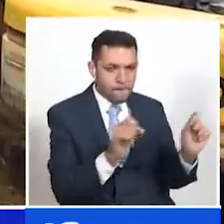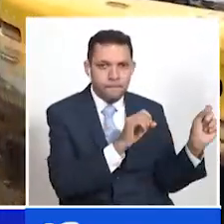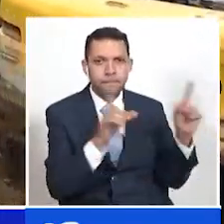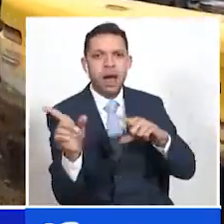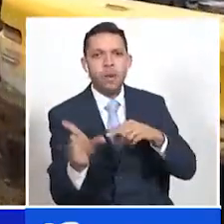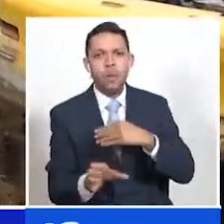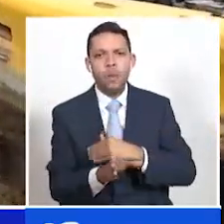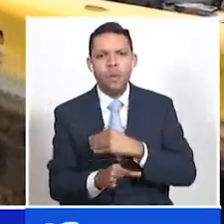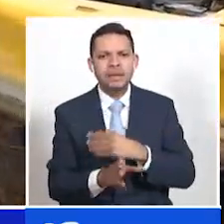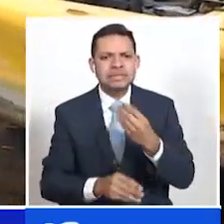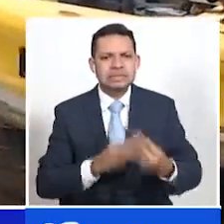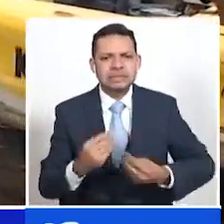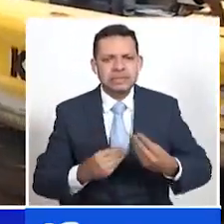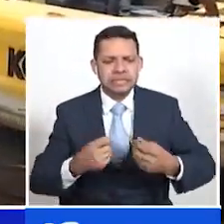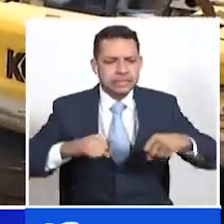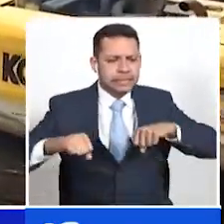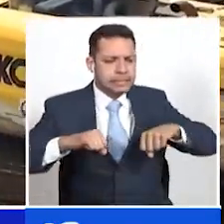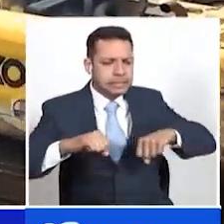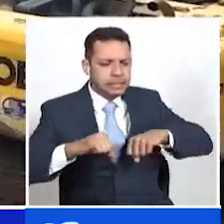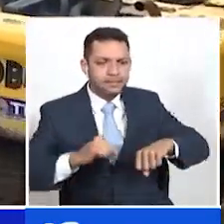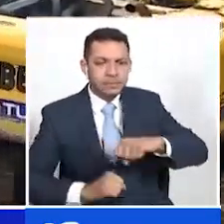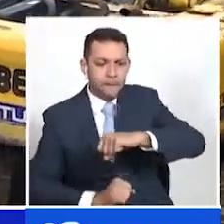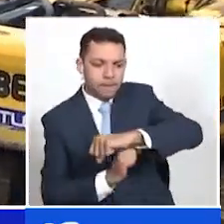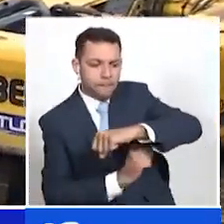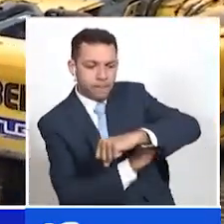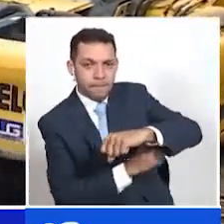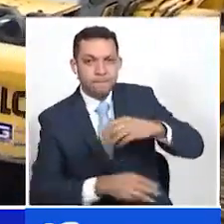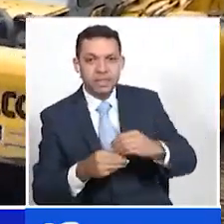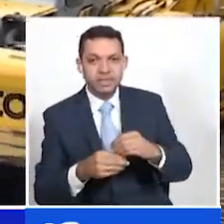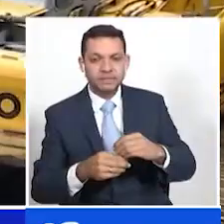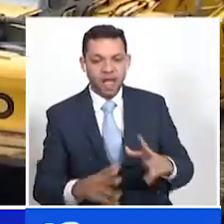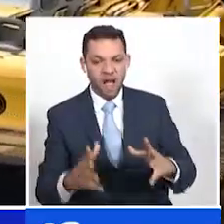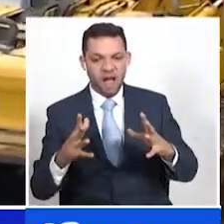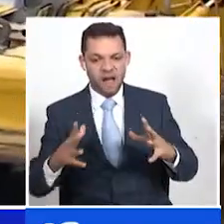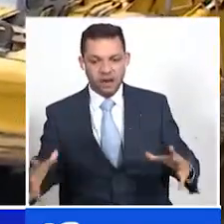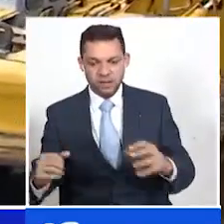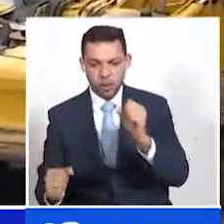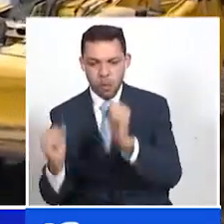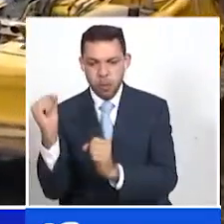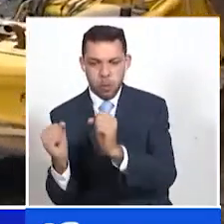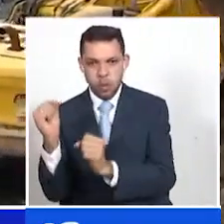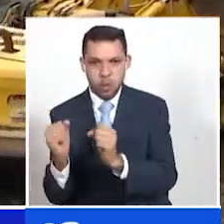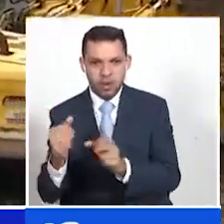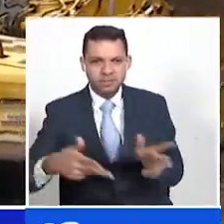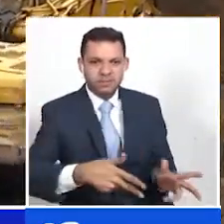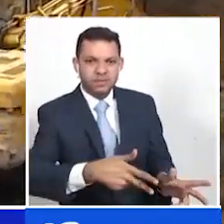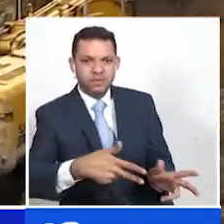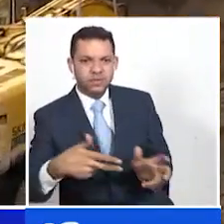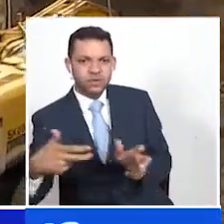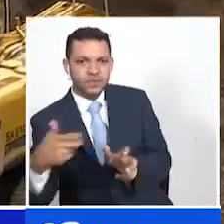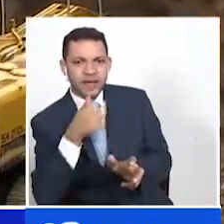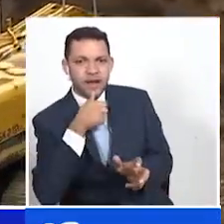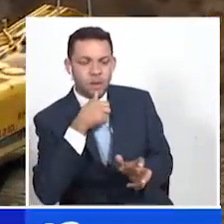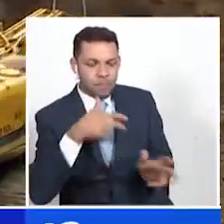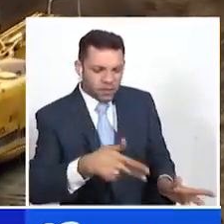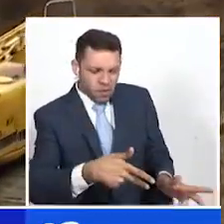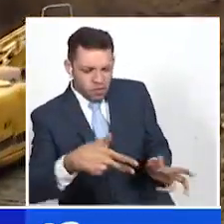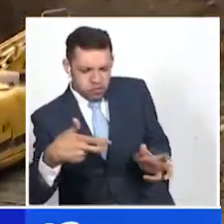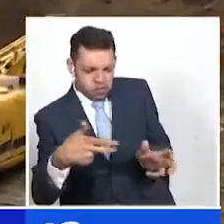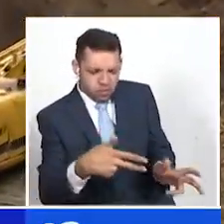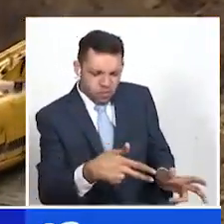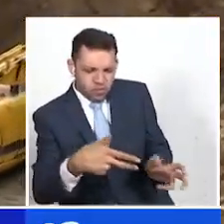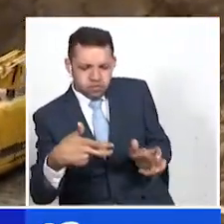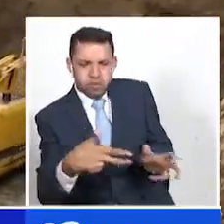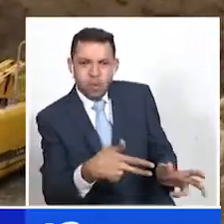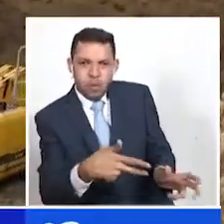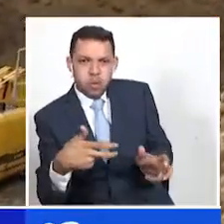es empezar a colocar la motobomba para extraer el agua del socavón